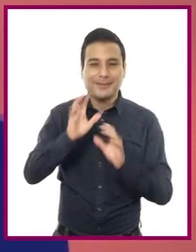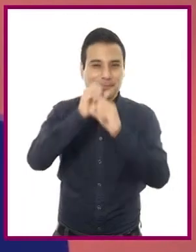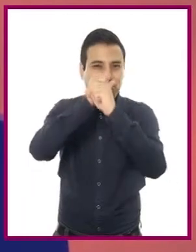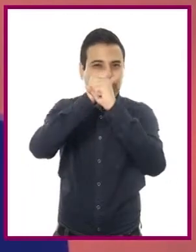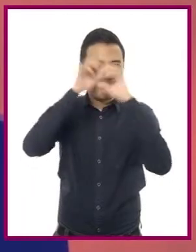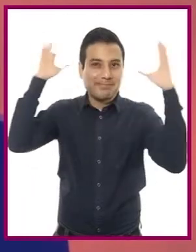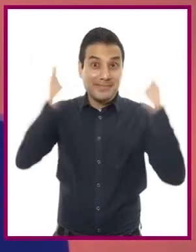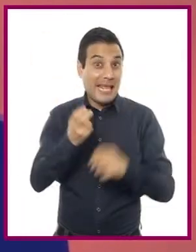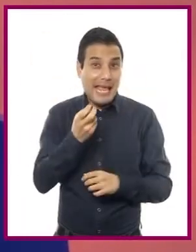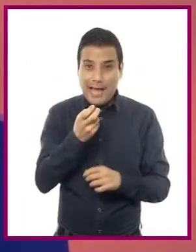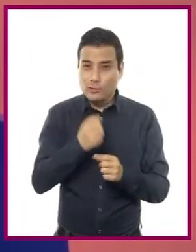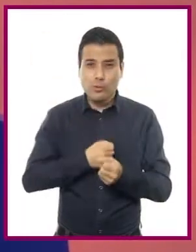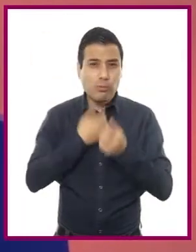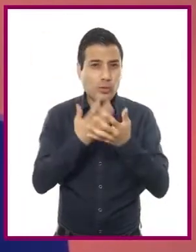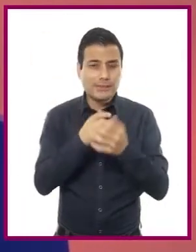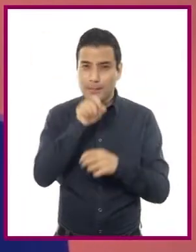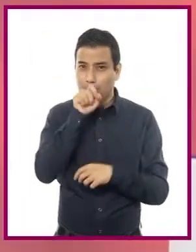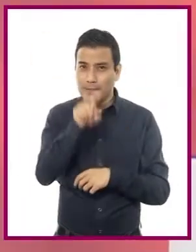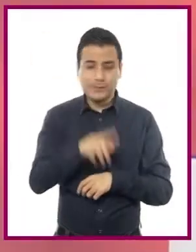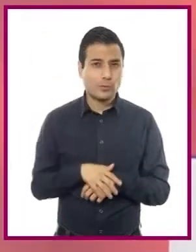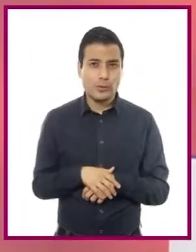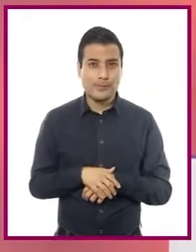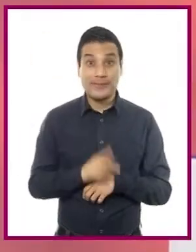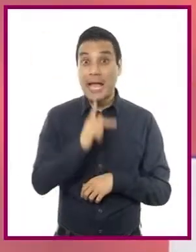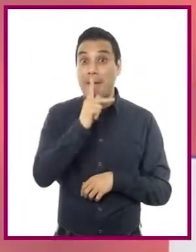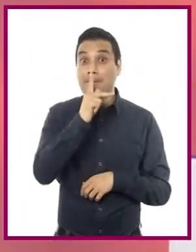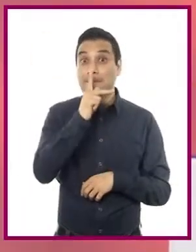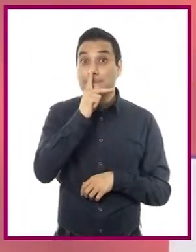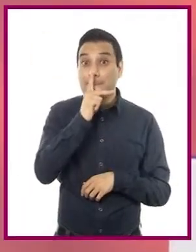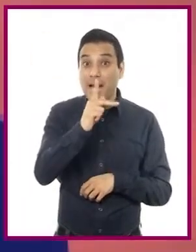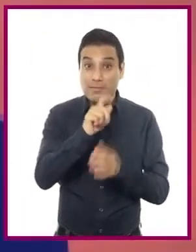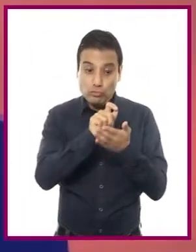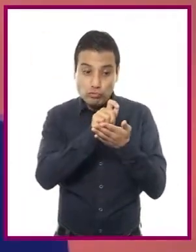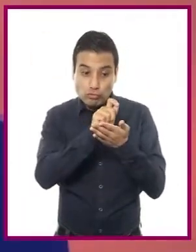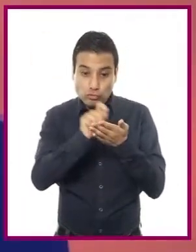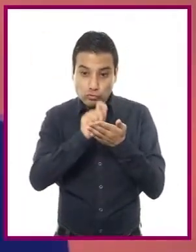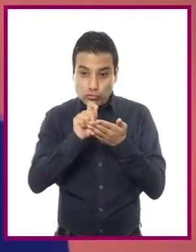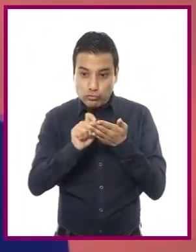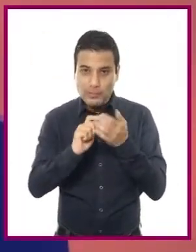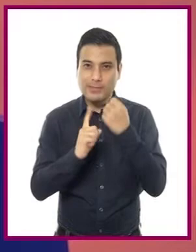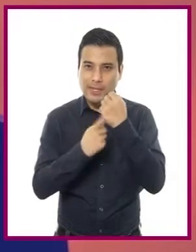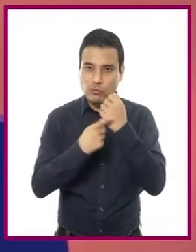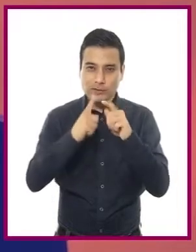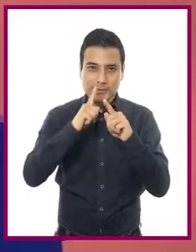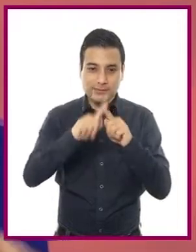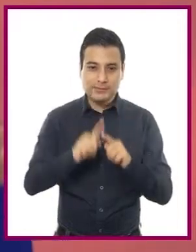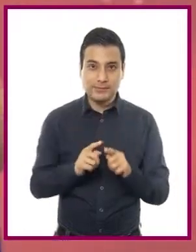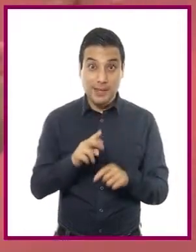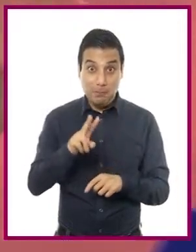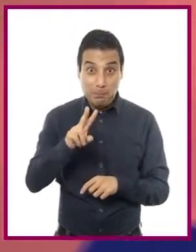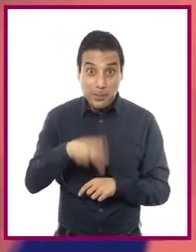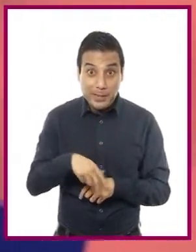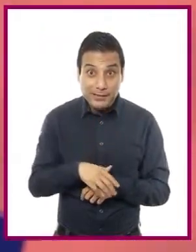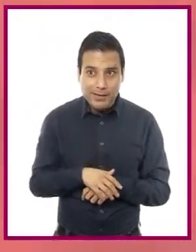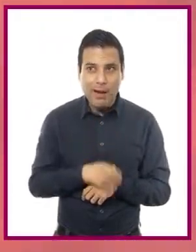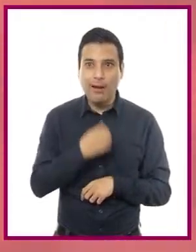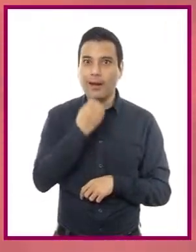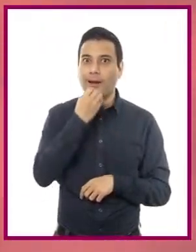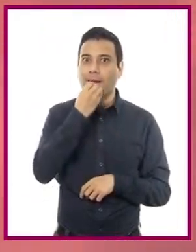consiste la poesía, en usar las palabras para crear imágenes. ¿De verdad? ¡Ah! ¡Qué